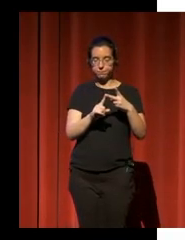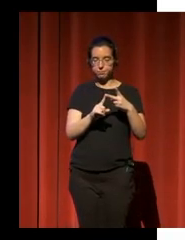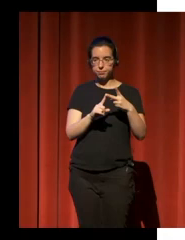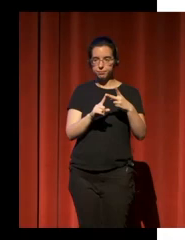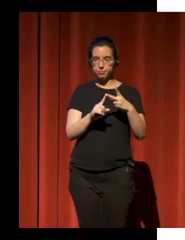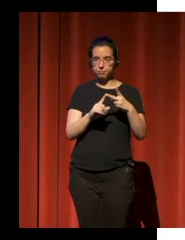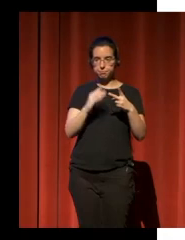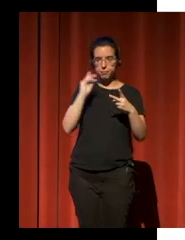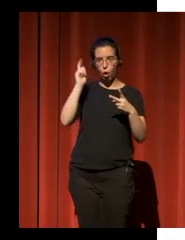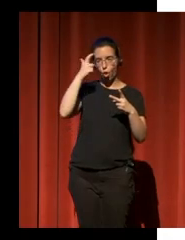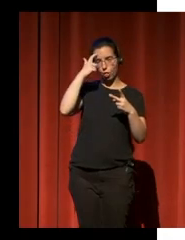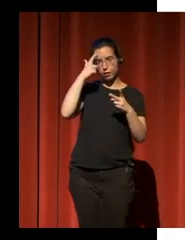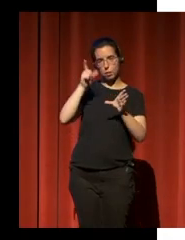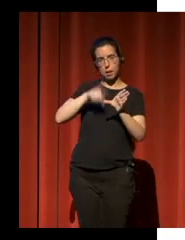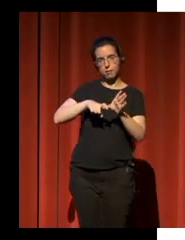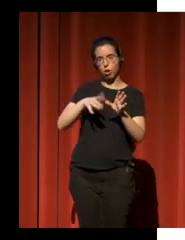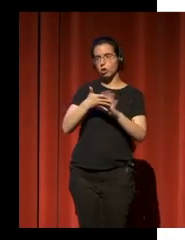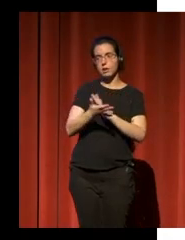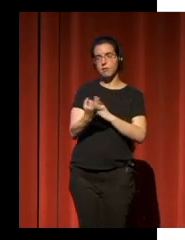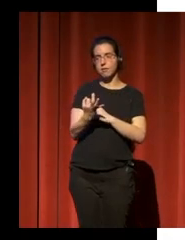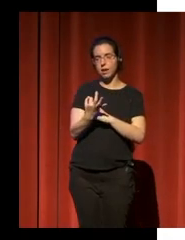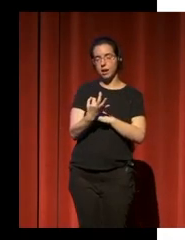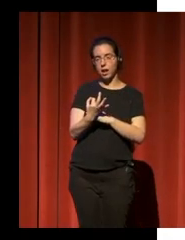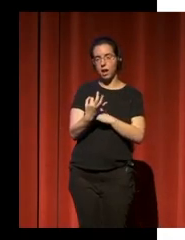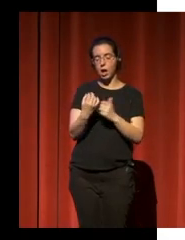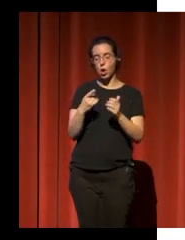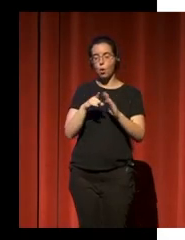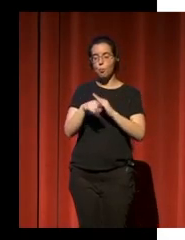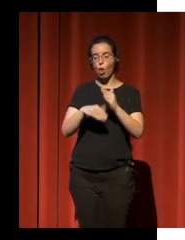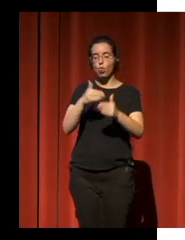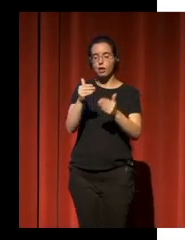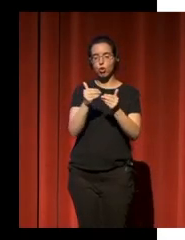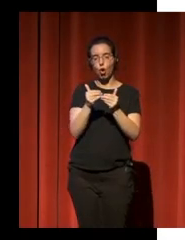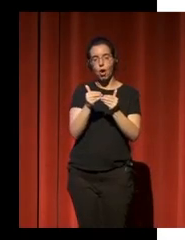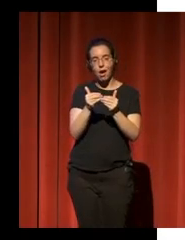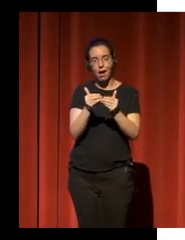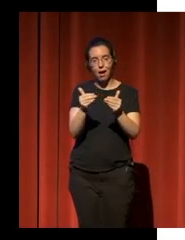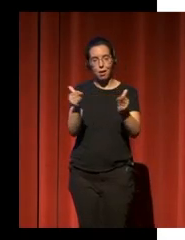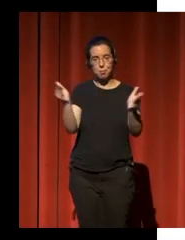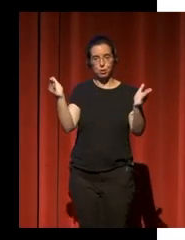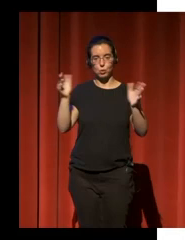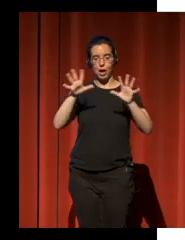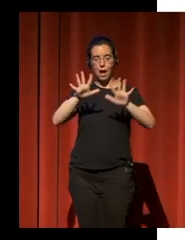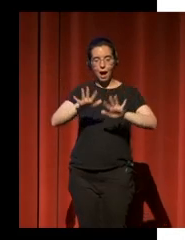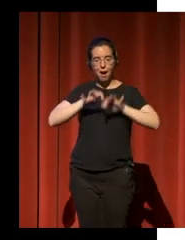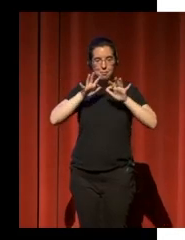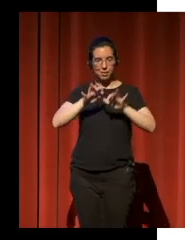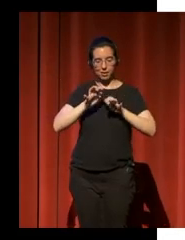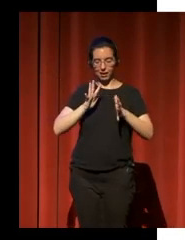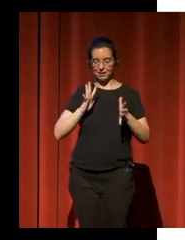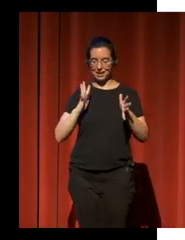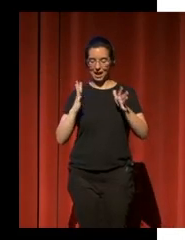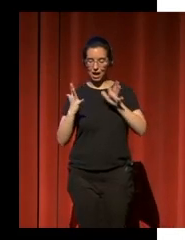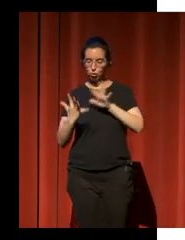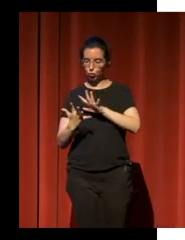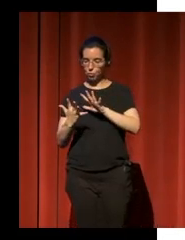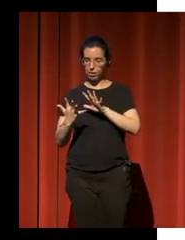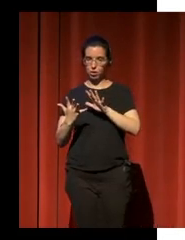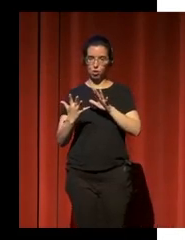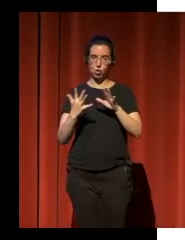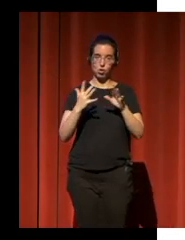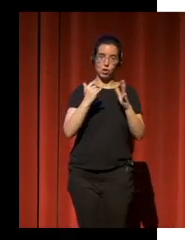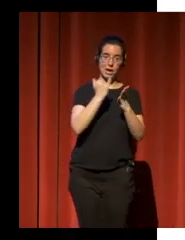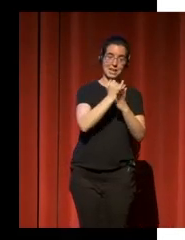la participación ciudadana como procesos de apertura sobre todo de aprendizaje y transformación mutua entre institución y